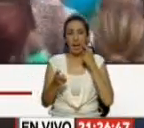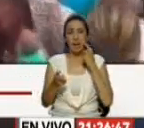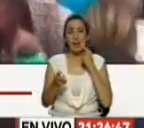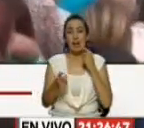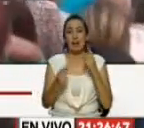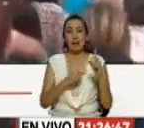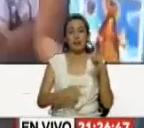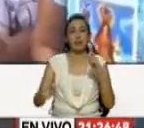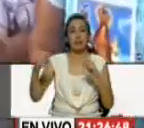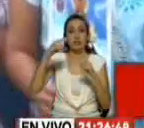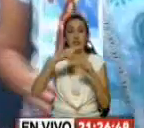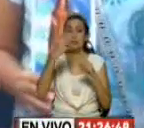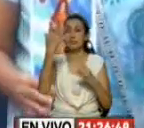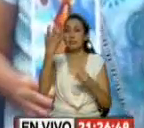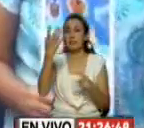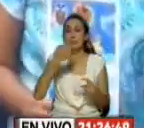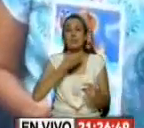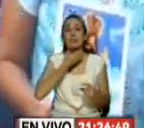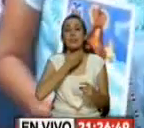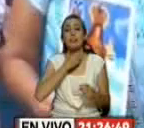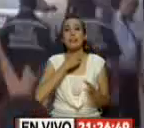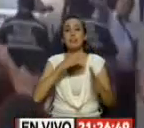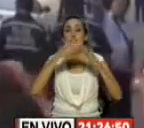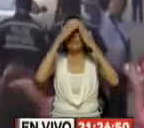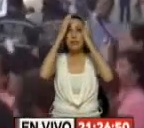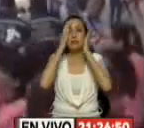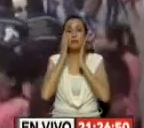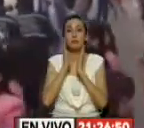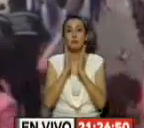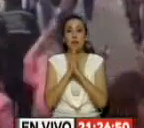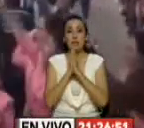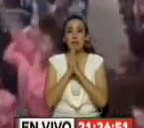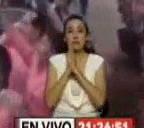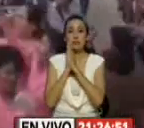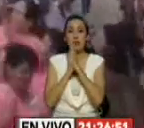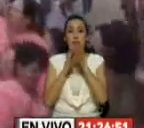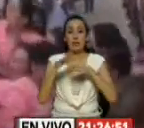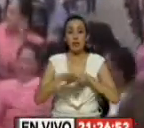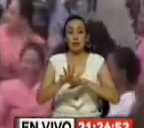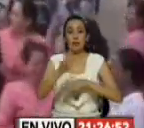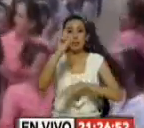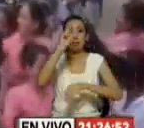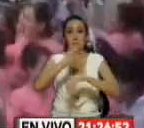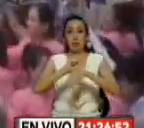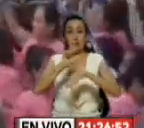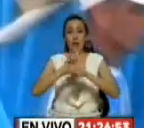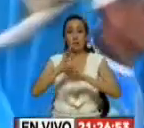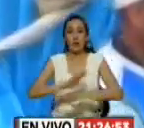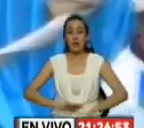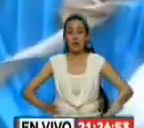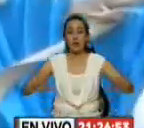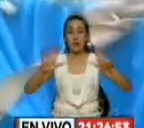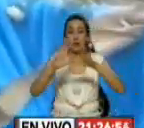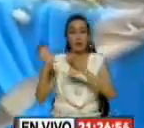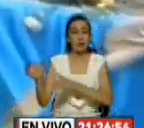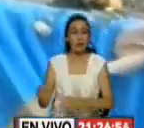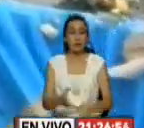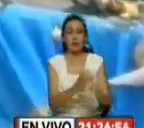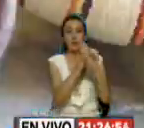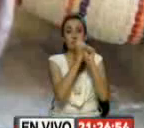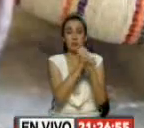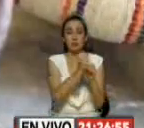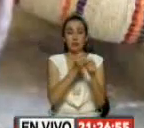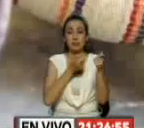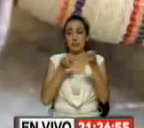Hasta el 15 de agosto, día en que la imagen de la Virgen es trasladada del Cisne a Loja, los uniformados mantendrán la seguridad y